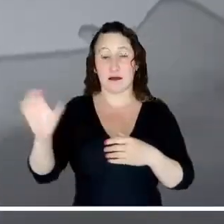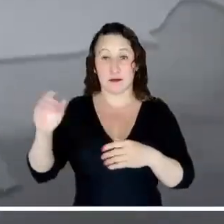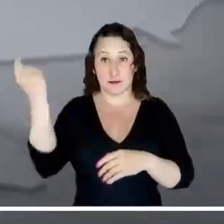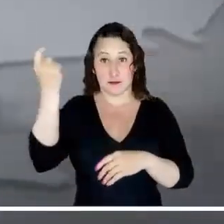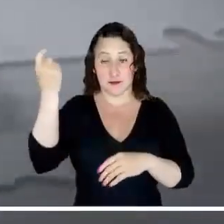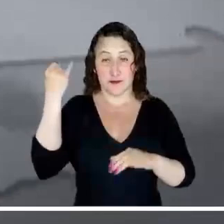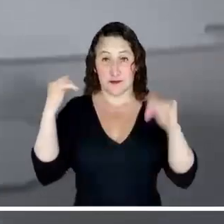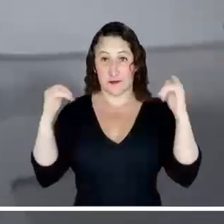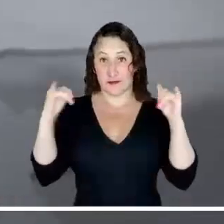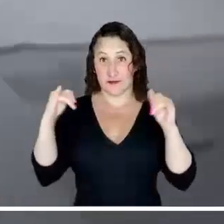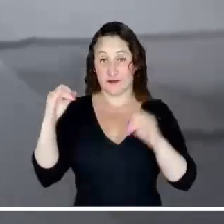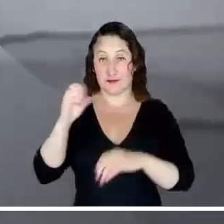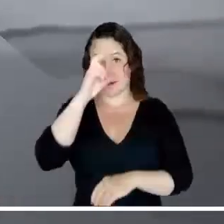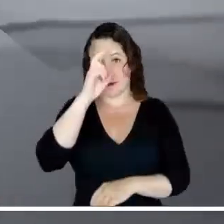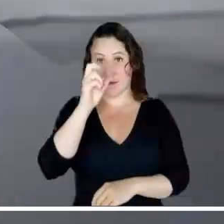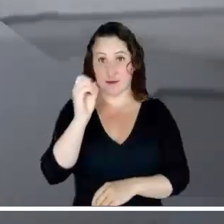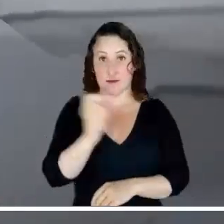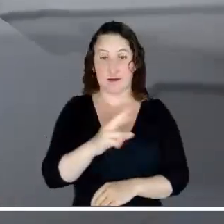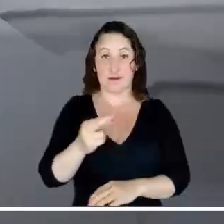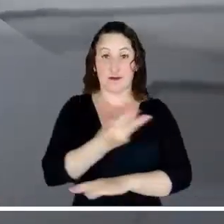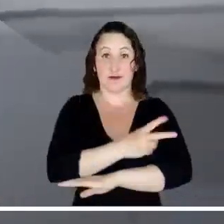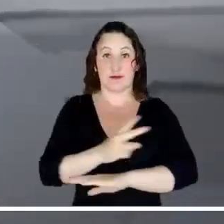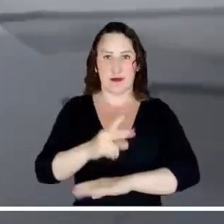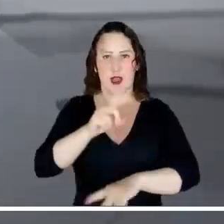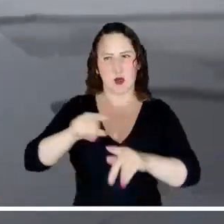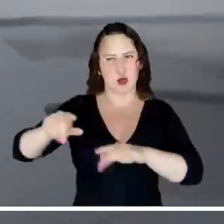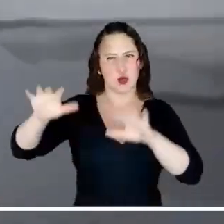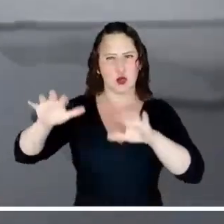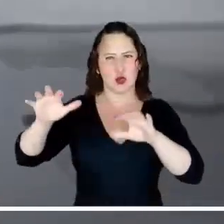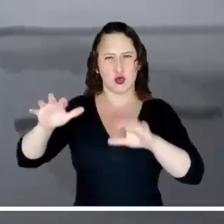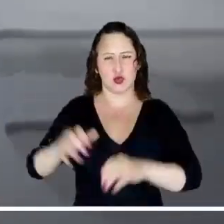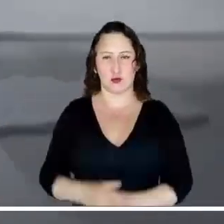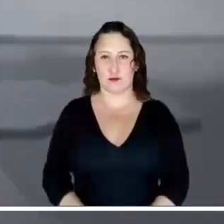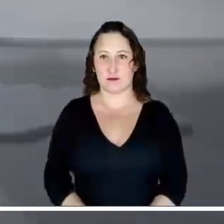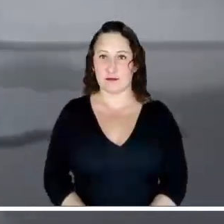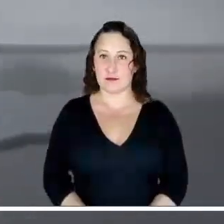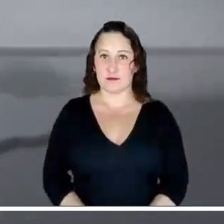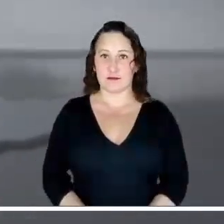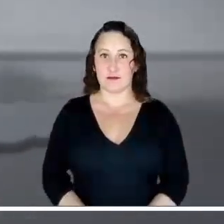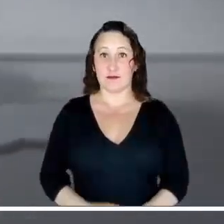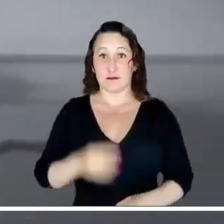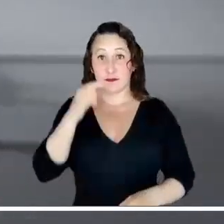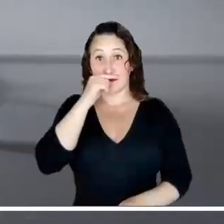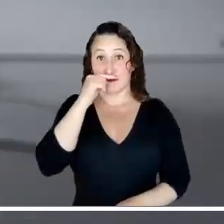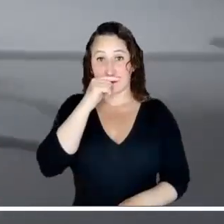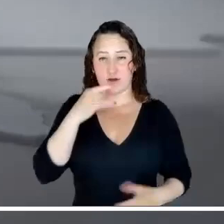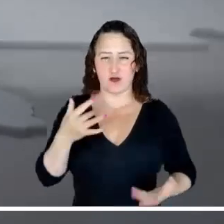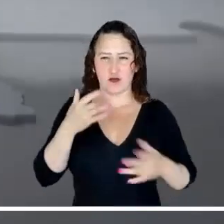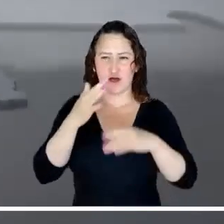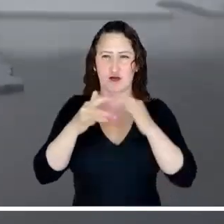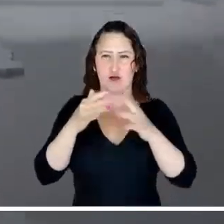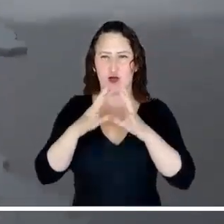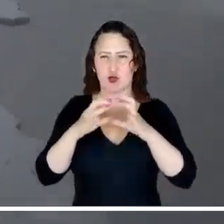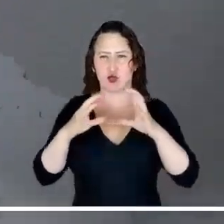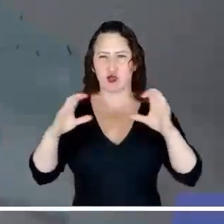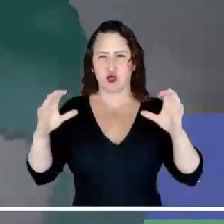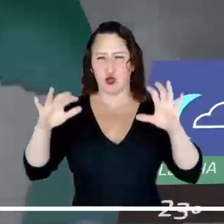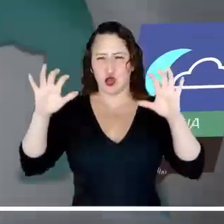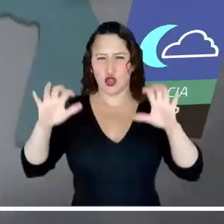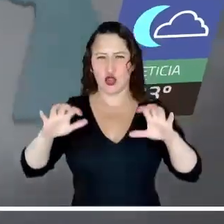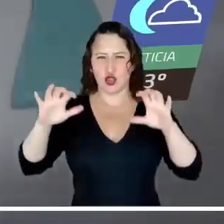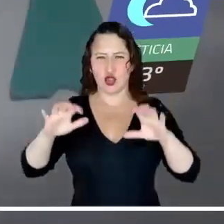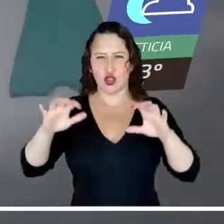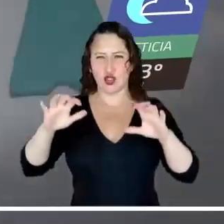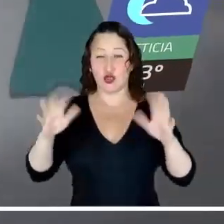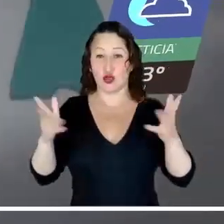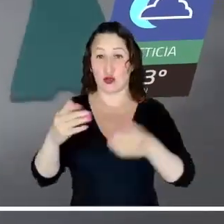Meta, Casanare y el nororiente de Vichada, donde se estiman algunas precipitaciones. En la Amazonía se espera cielo parcialmente